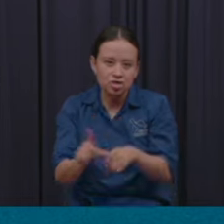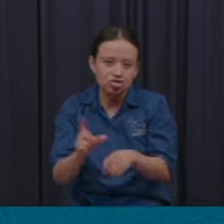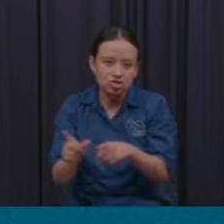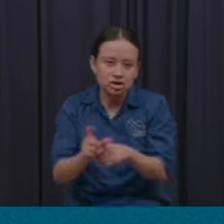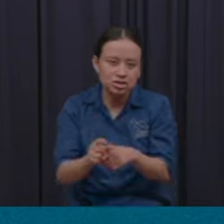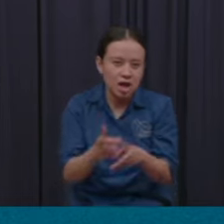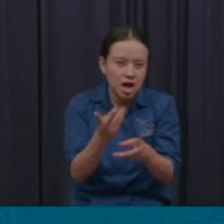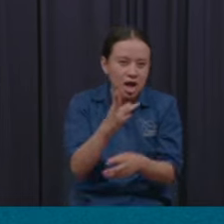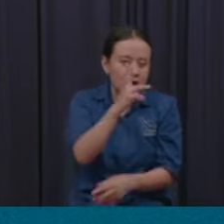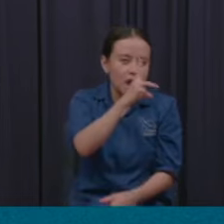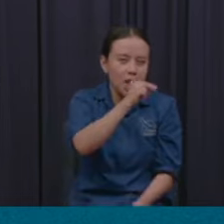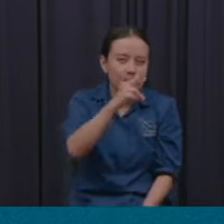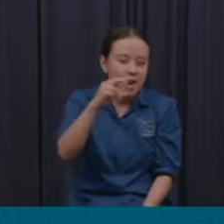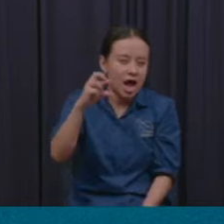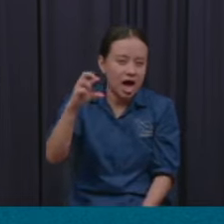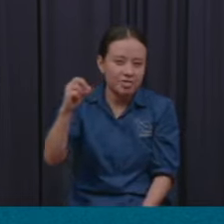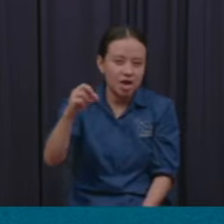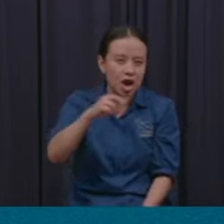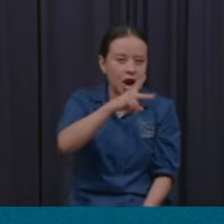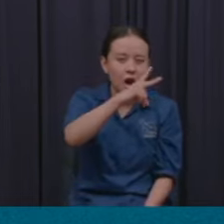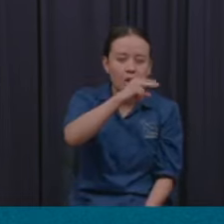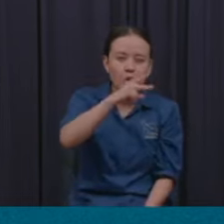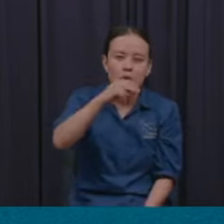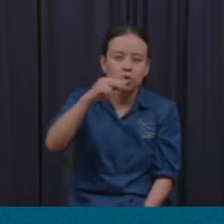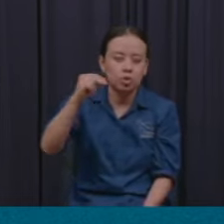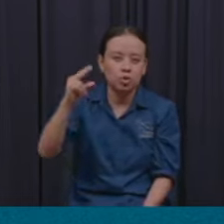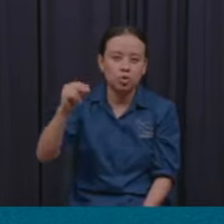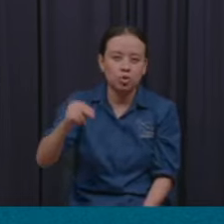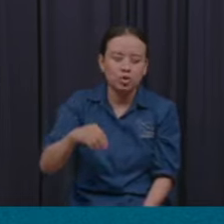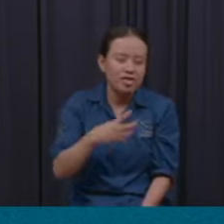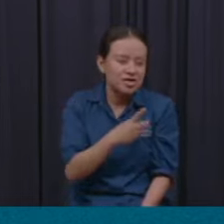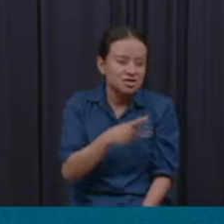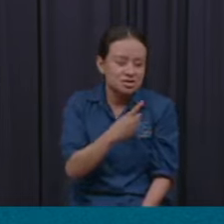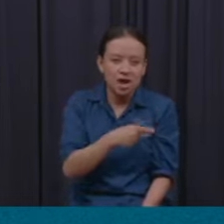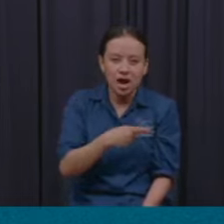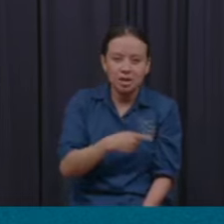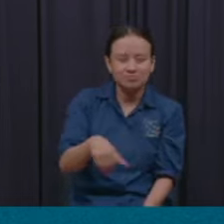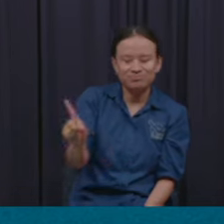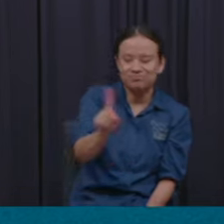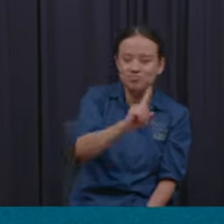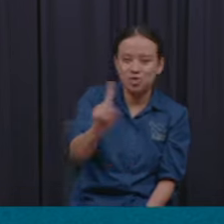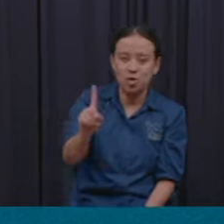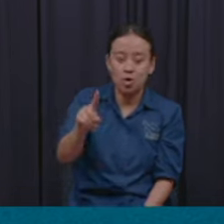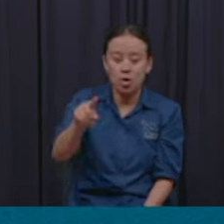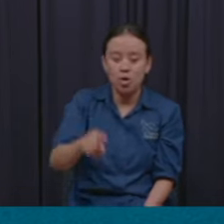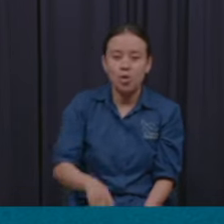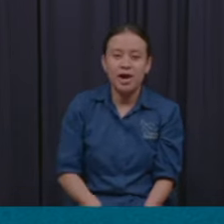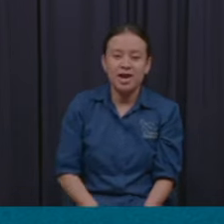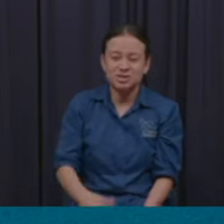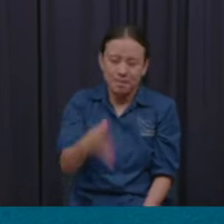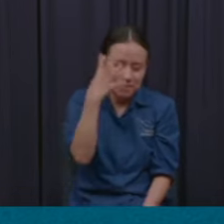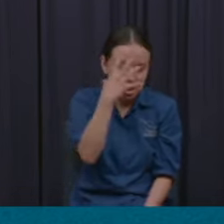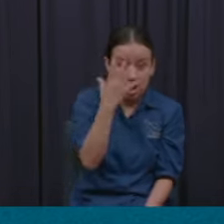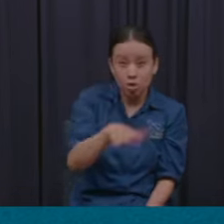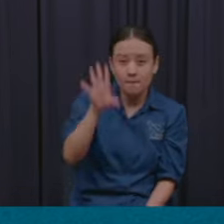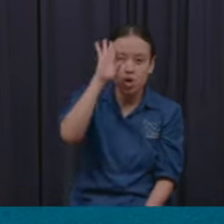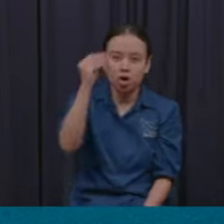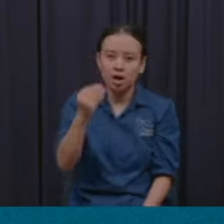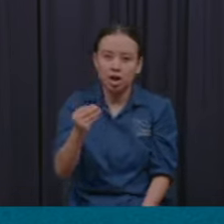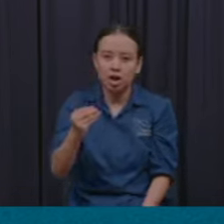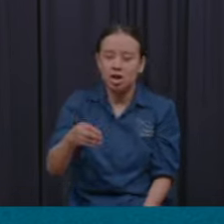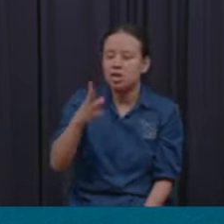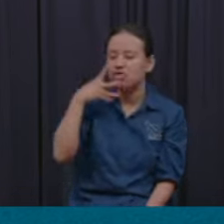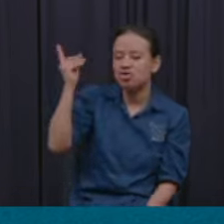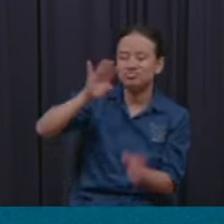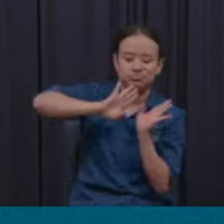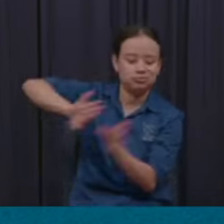oro de ellas para tomarlo para ti, para que no tropieces en ello, pues es abominación a Jehová tu Dios. Y